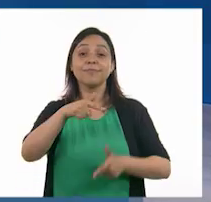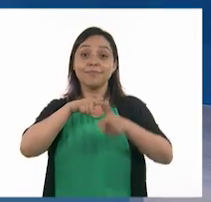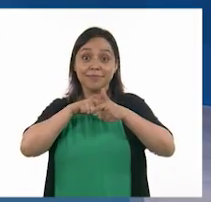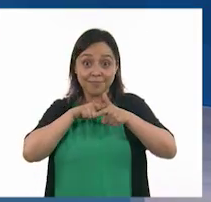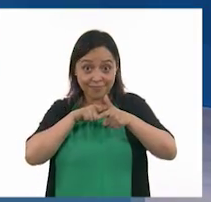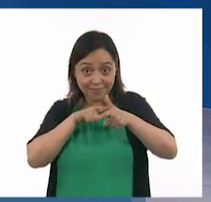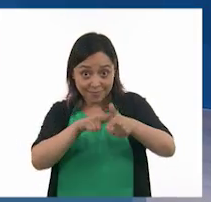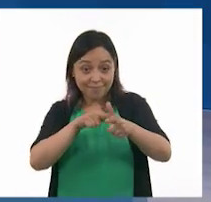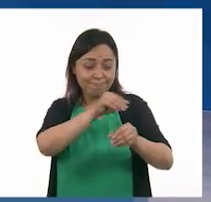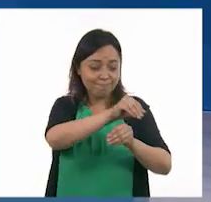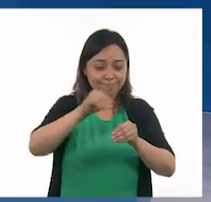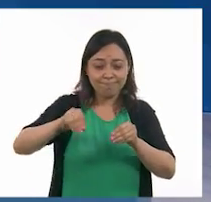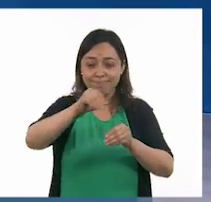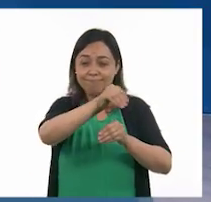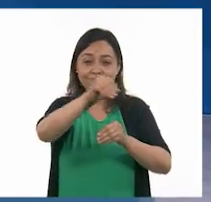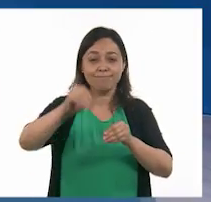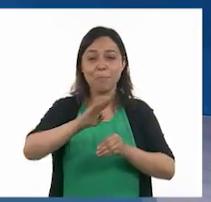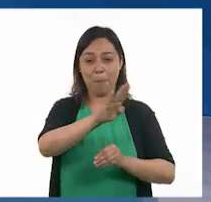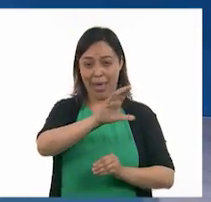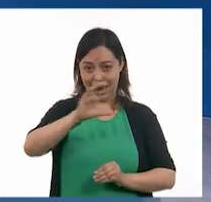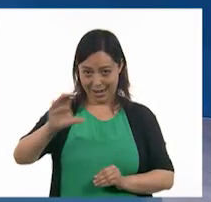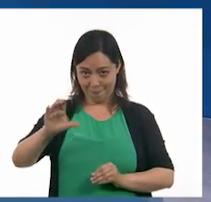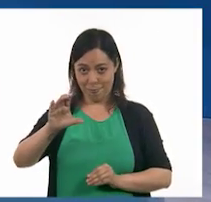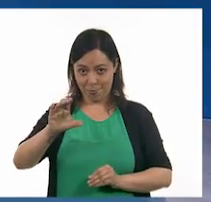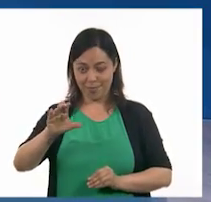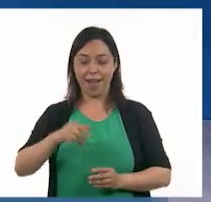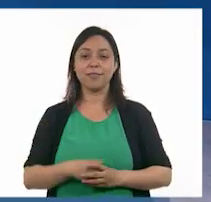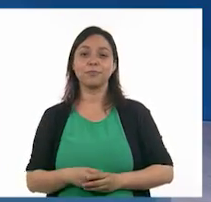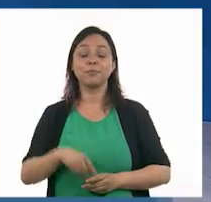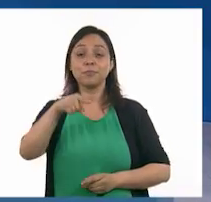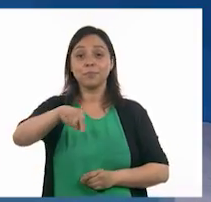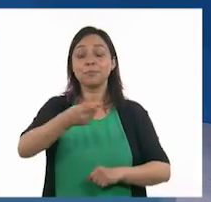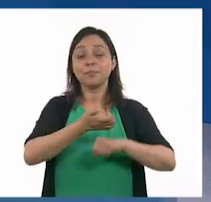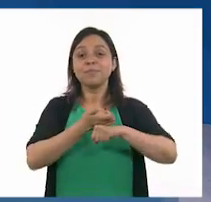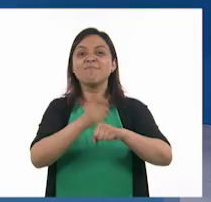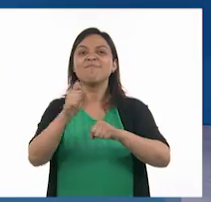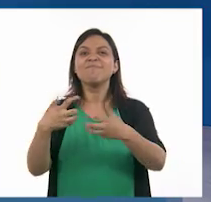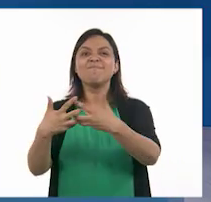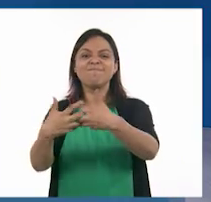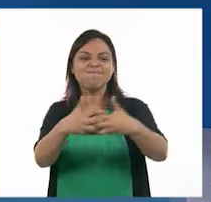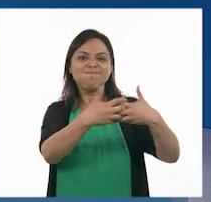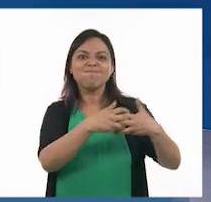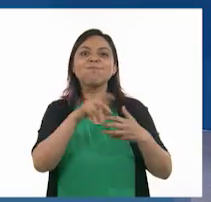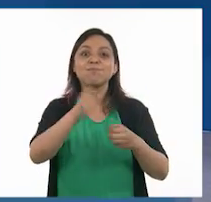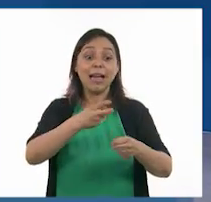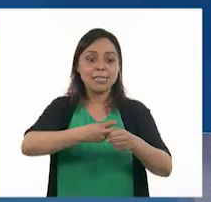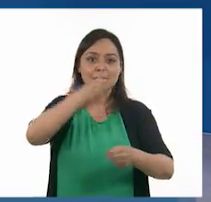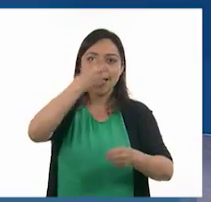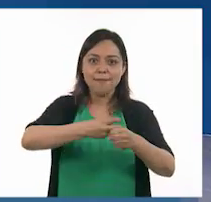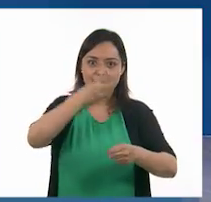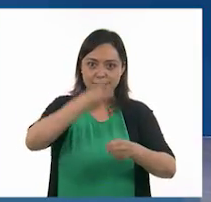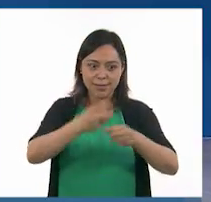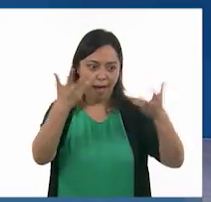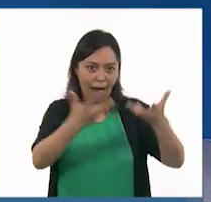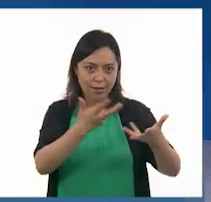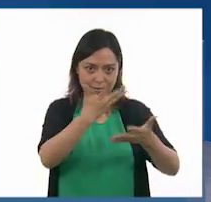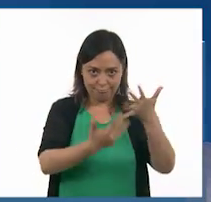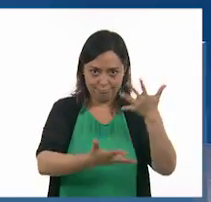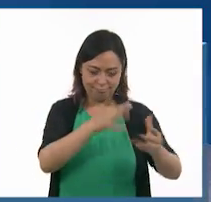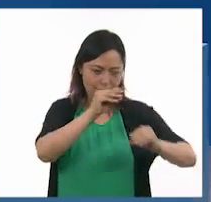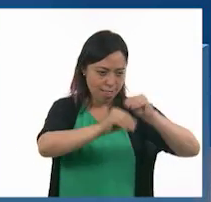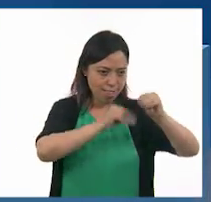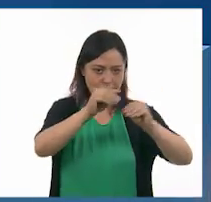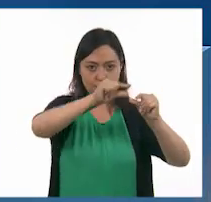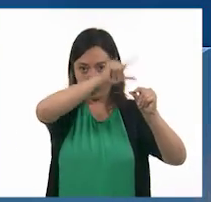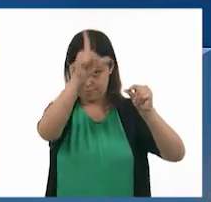Continuamos nuestro recorrido por Baja California, estado productor del 80% de la cerveza artesanal de nuestro